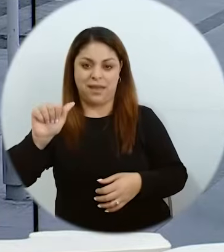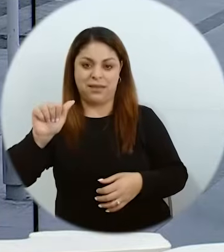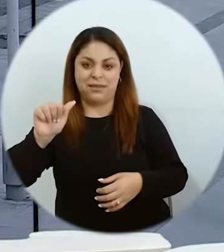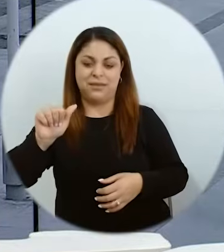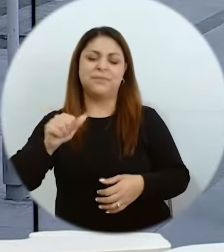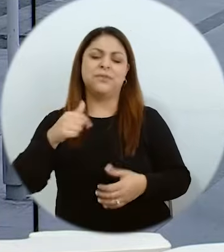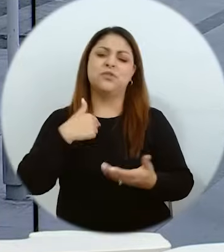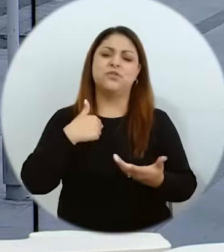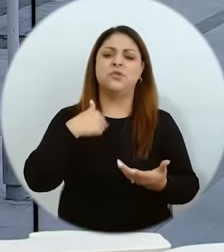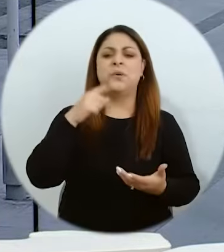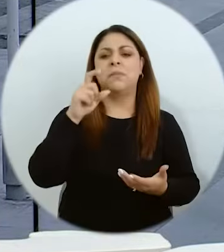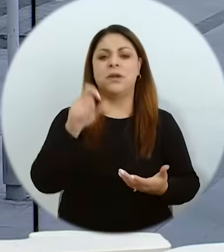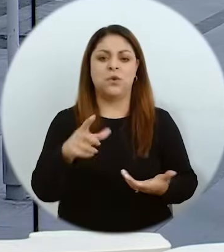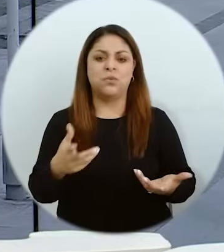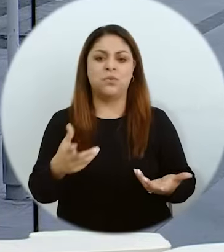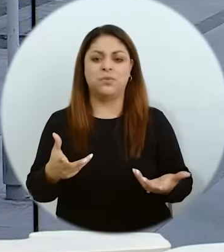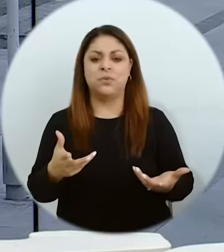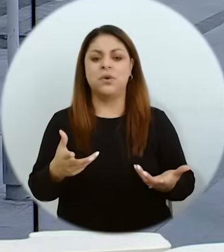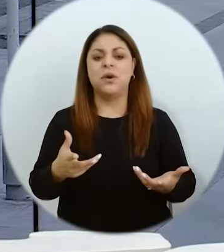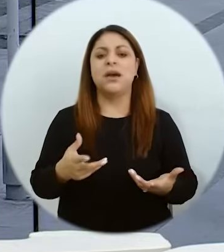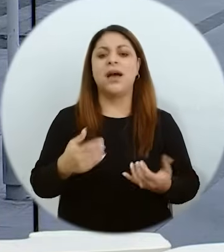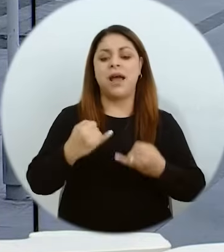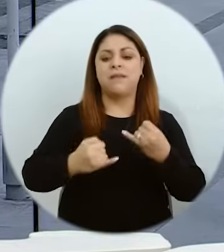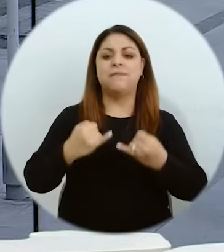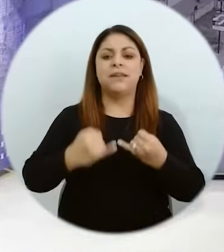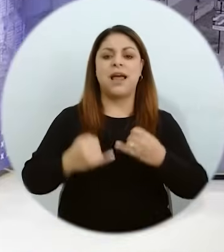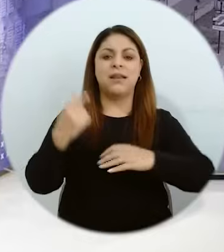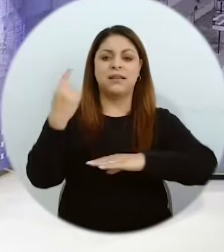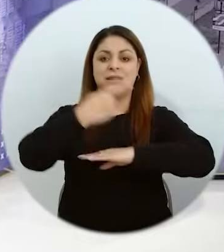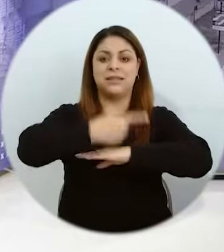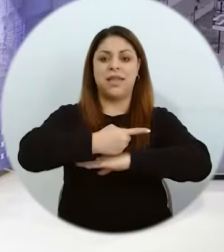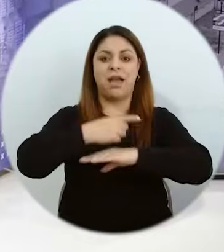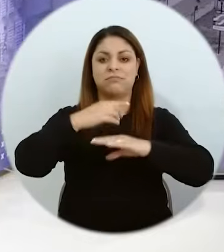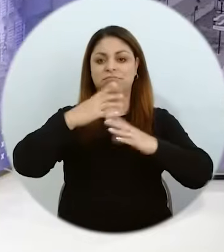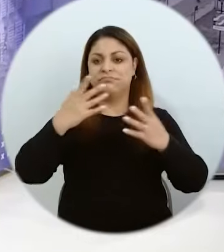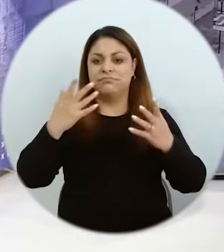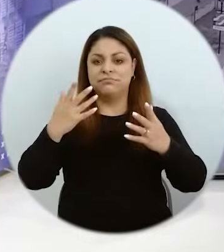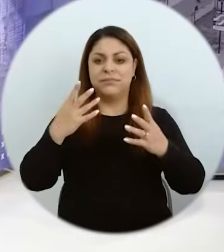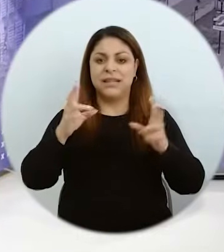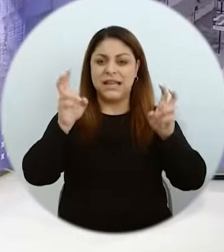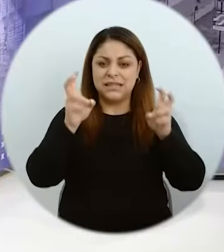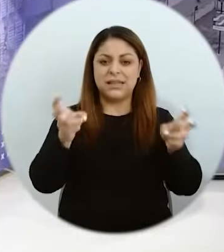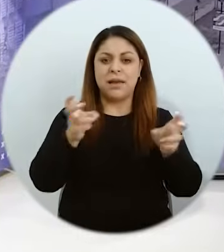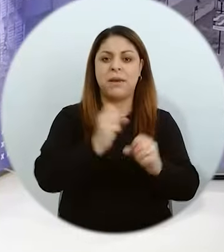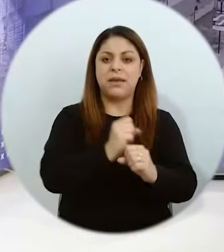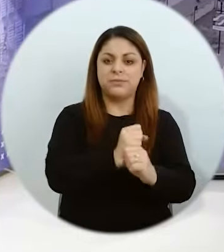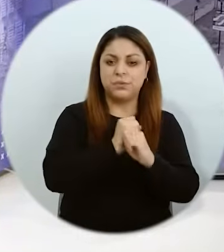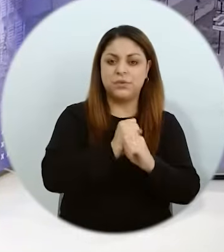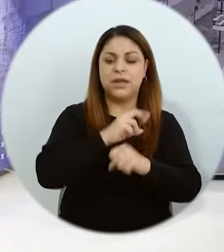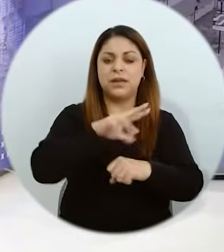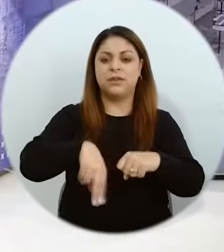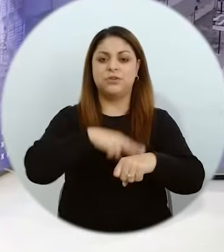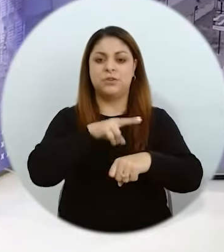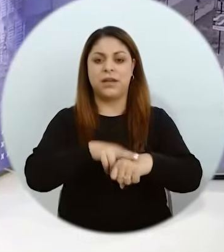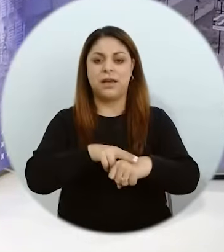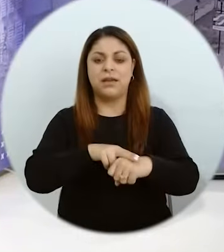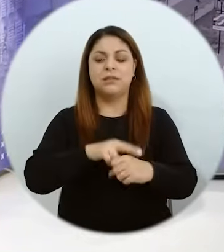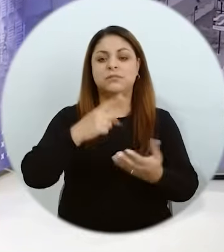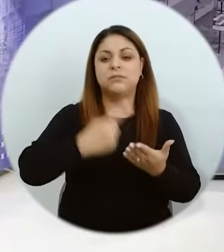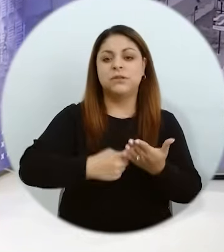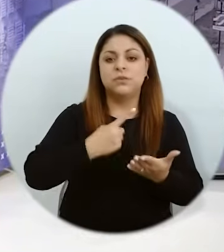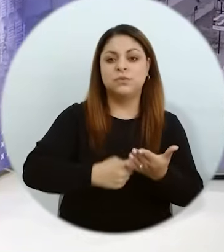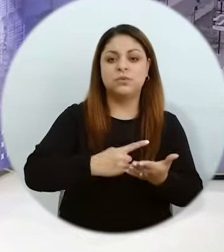Entonces, la pregunta es, por el final del día, una discusión que es del ámbito de la seguridad